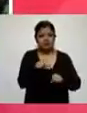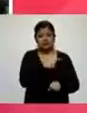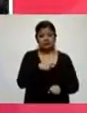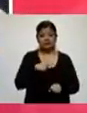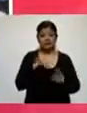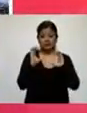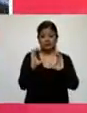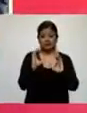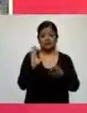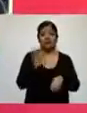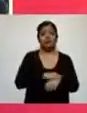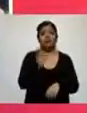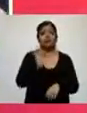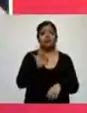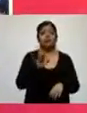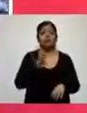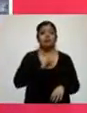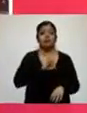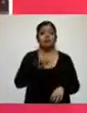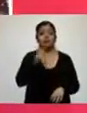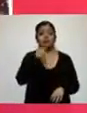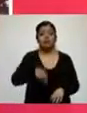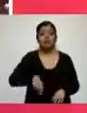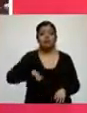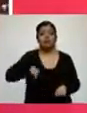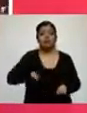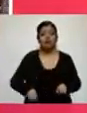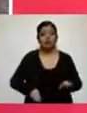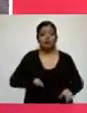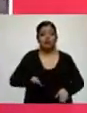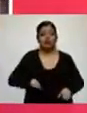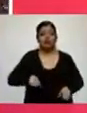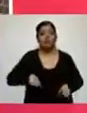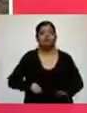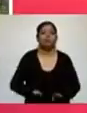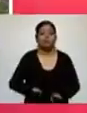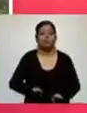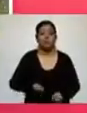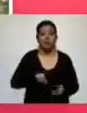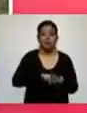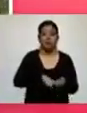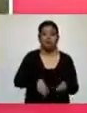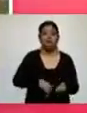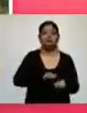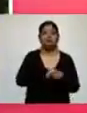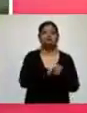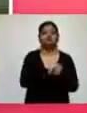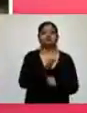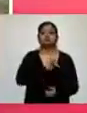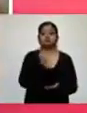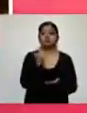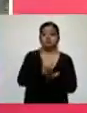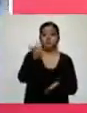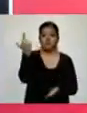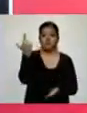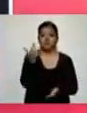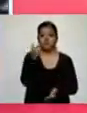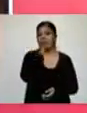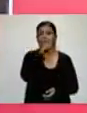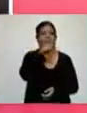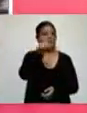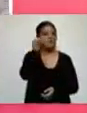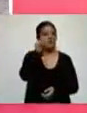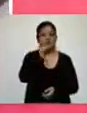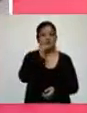riesgosa porque pueden aprisionar el tobillo del niño entre los radios de la rueda, que dejan secuelas irreparables. En este caso, es